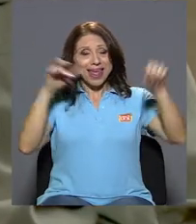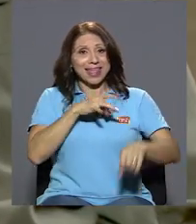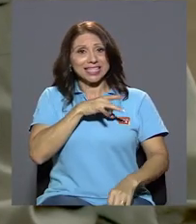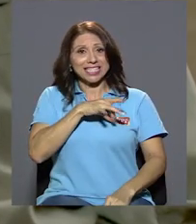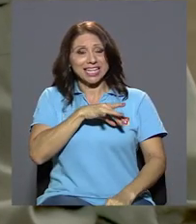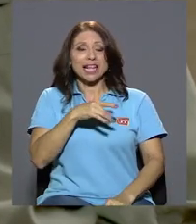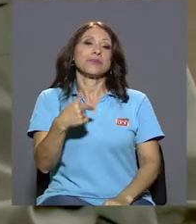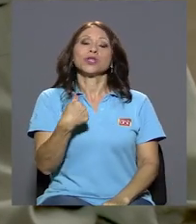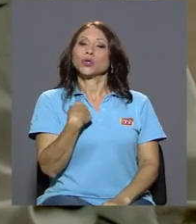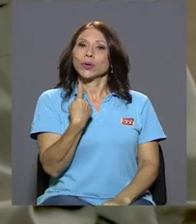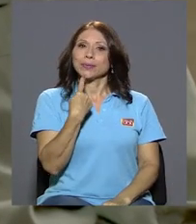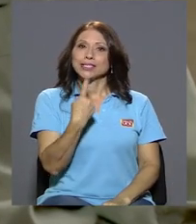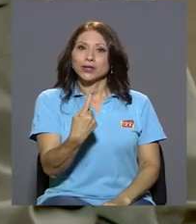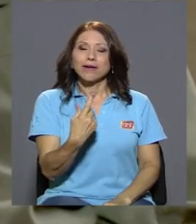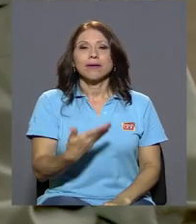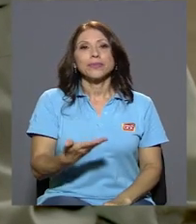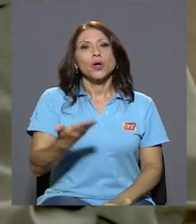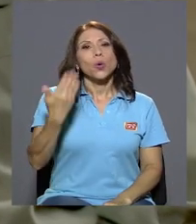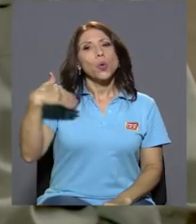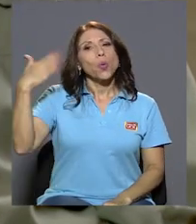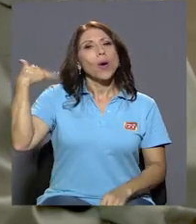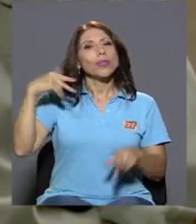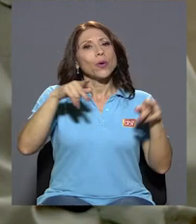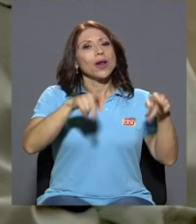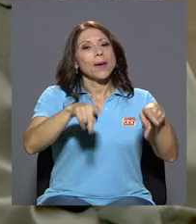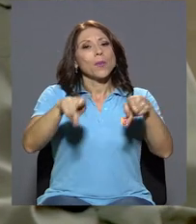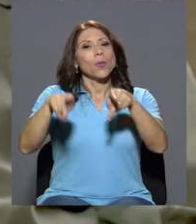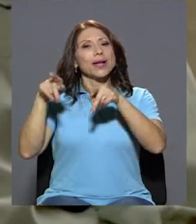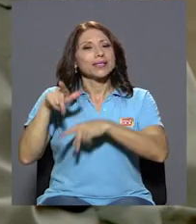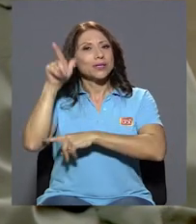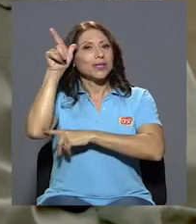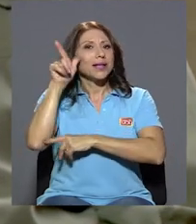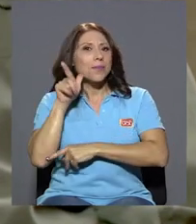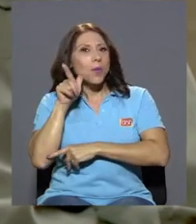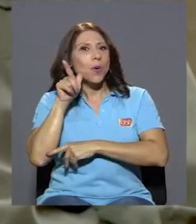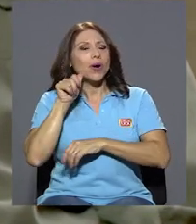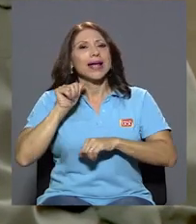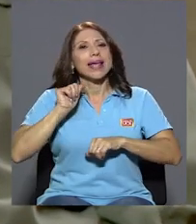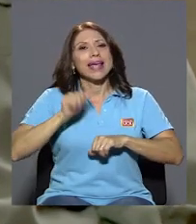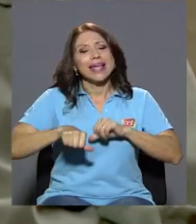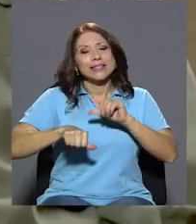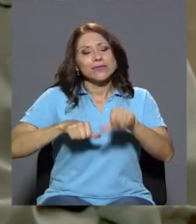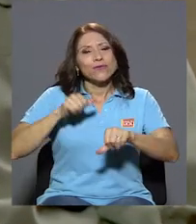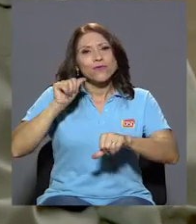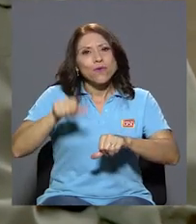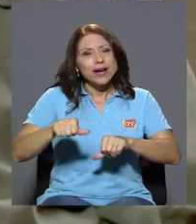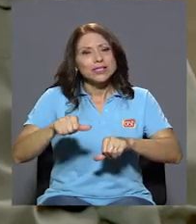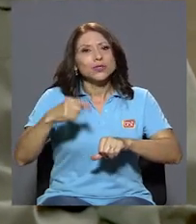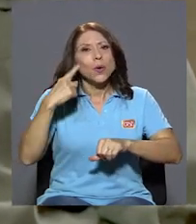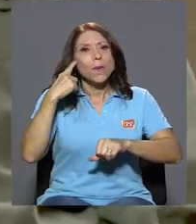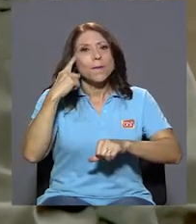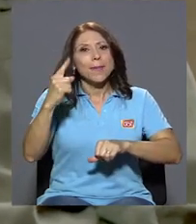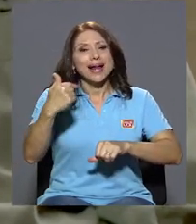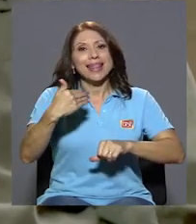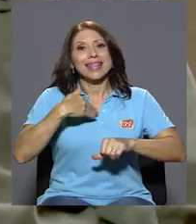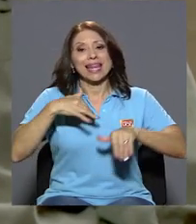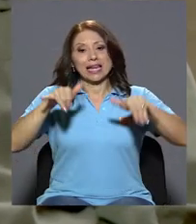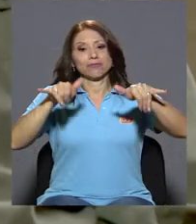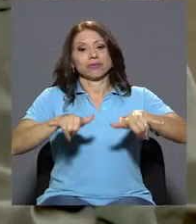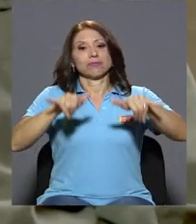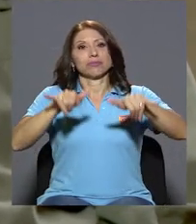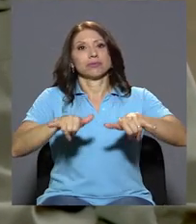les mencionaba que cuando la población de limón hizo un esfuerzo para tener una sede